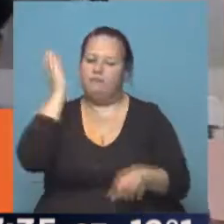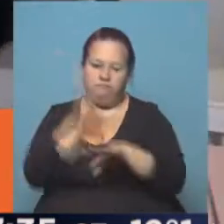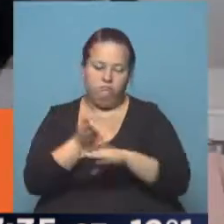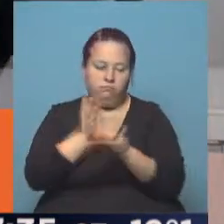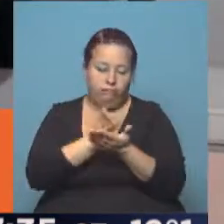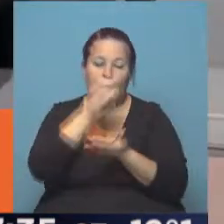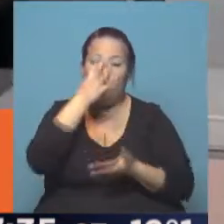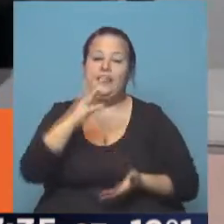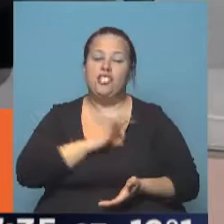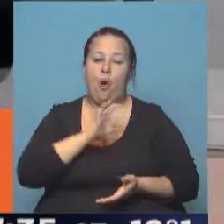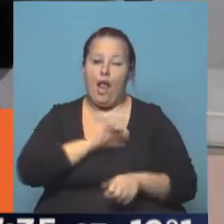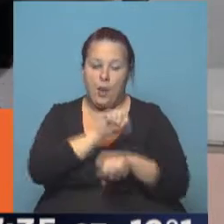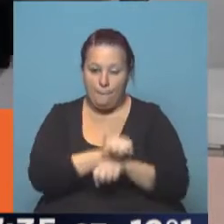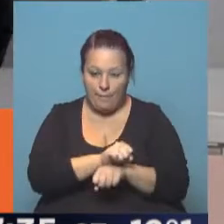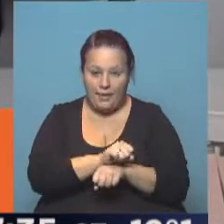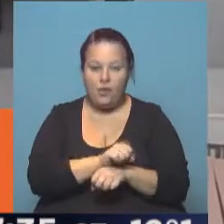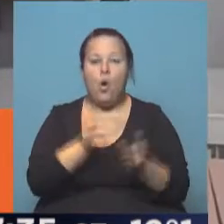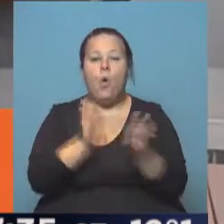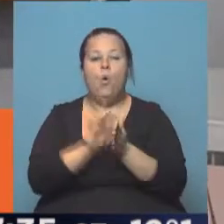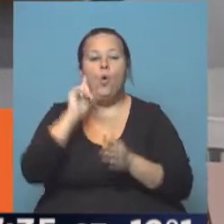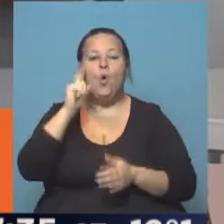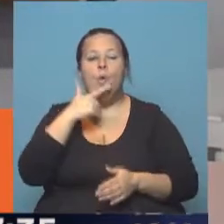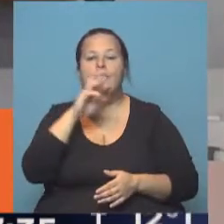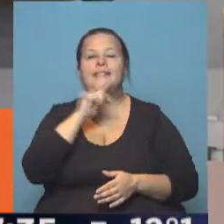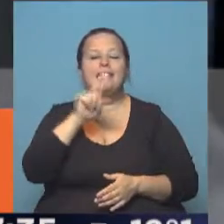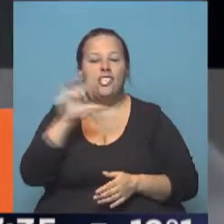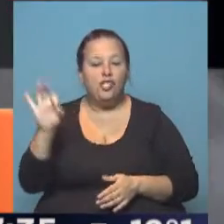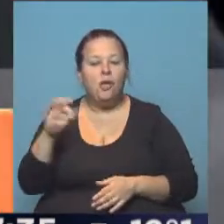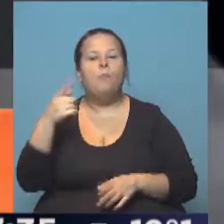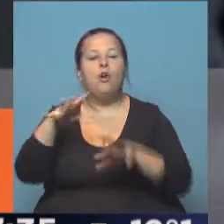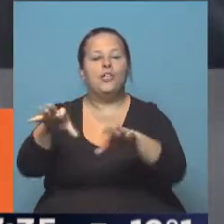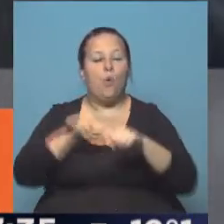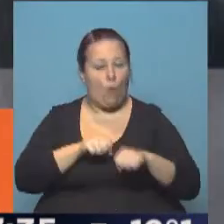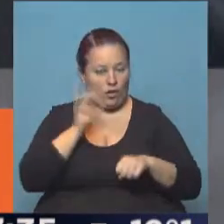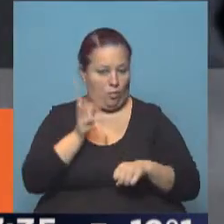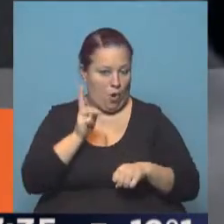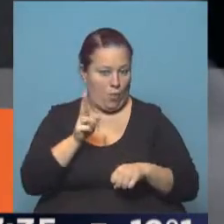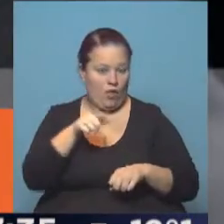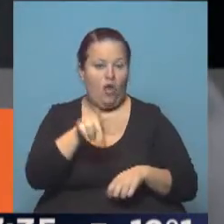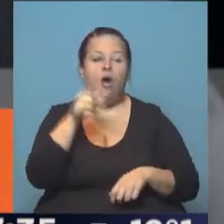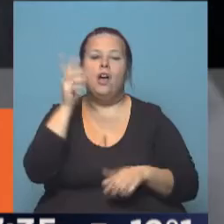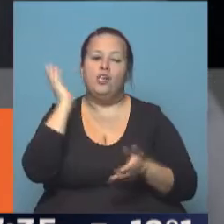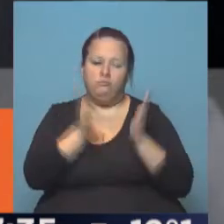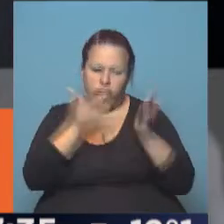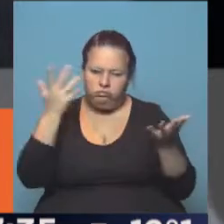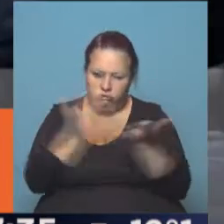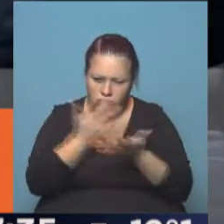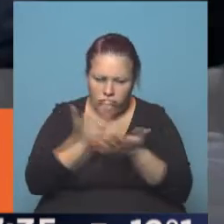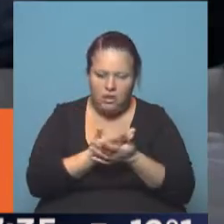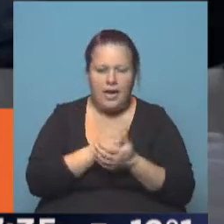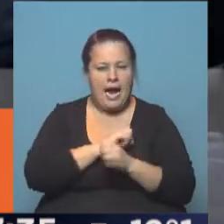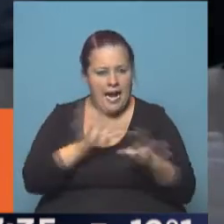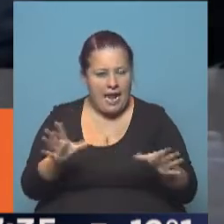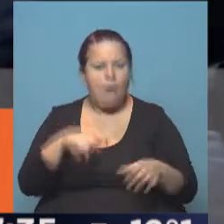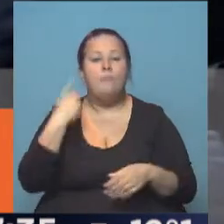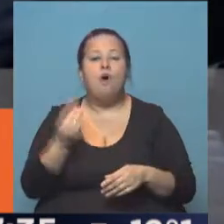a 25 años de prisión junto a Luis Trillo por la privación ilegal de la libertad y tormentos agravados